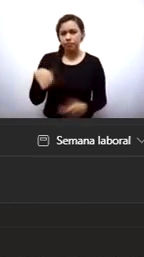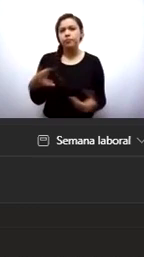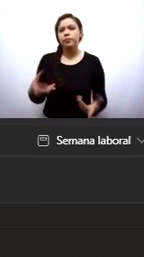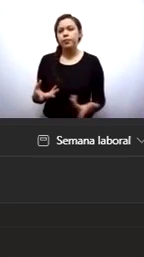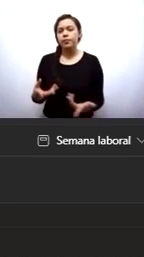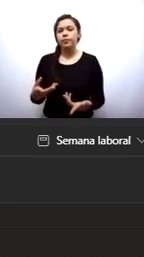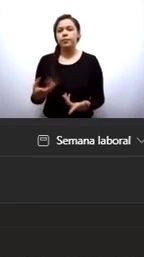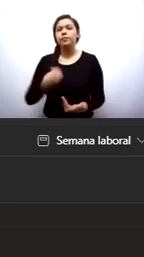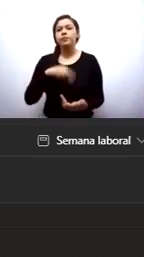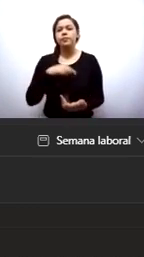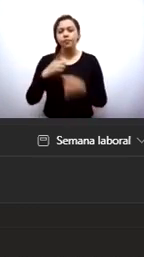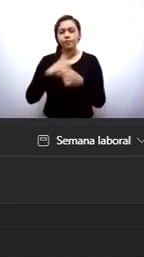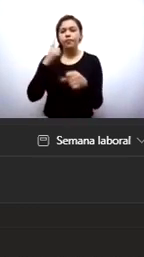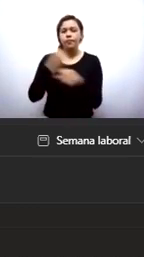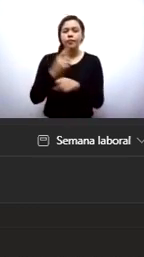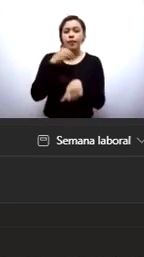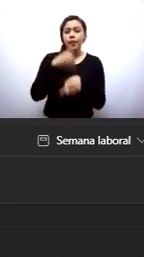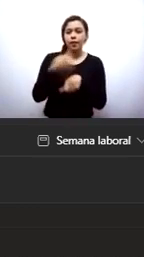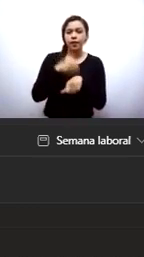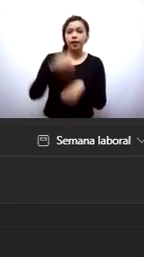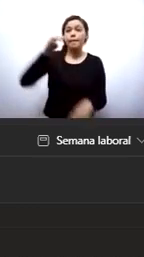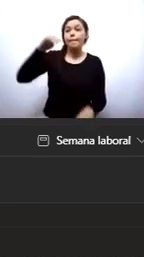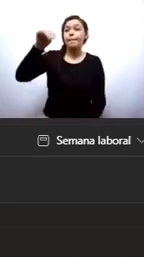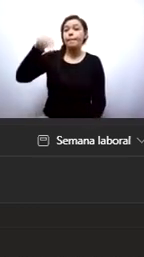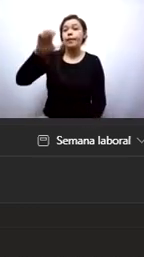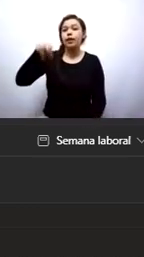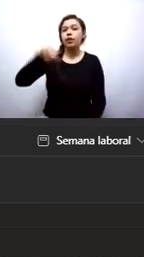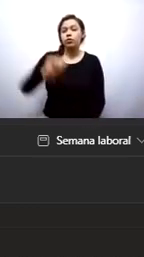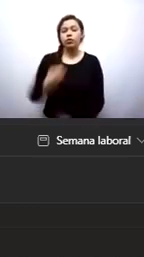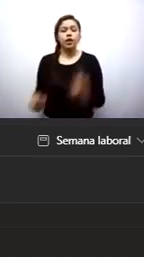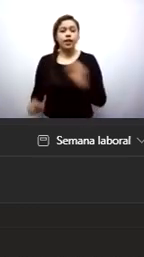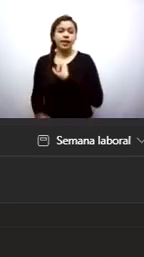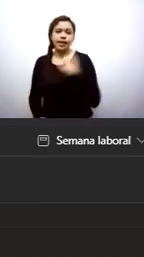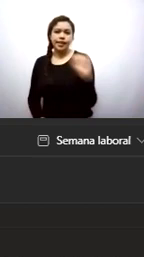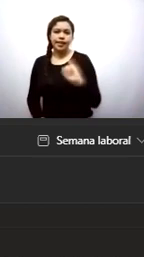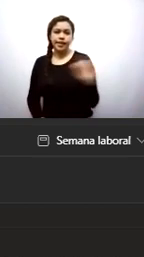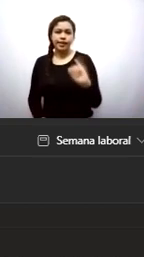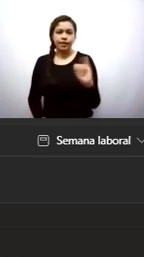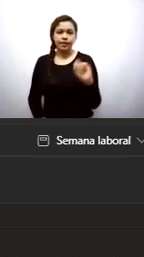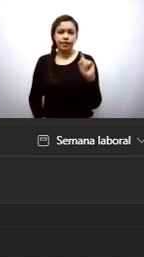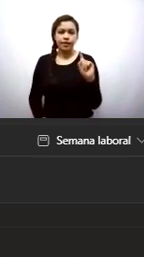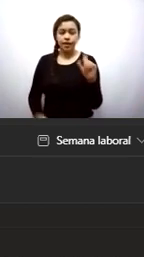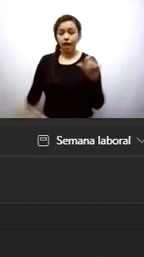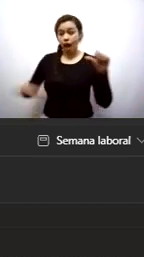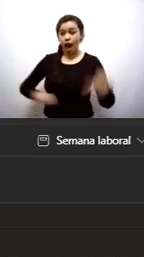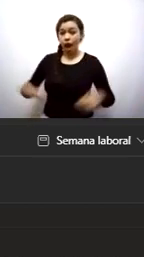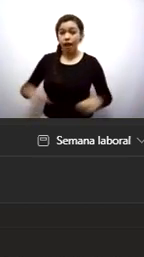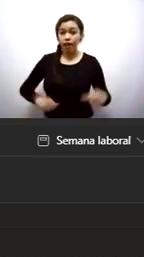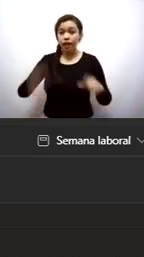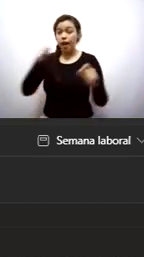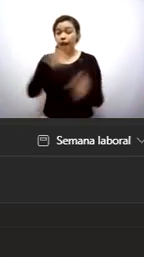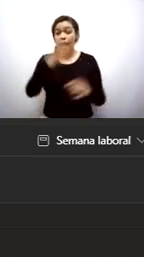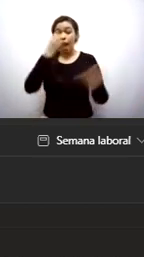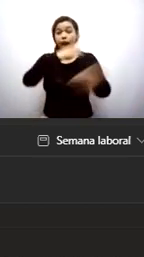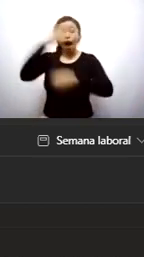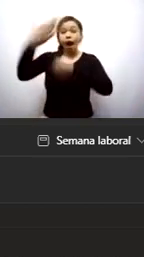vamos a identificar nuestro menú lateral izquierdo. Aquí donde dice actividad, son las notificaciones que te